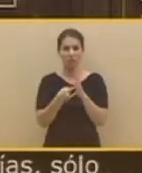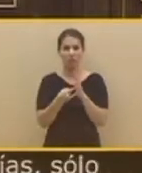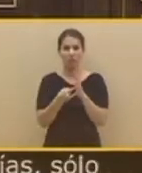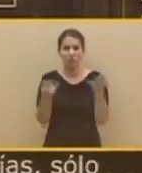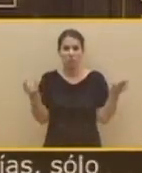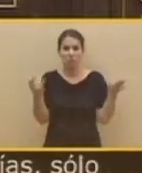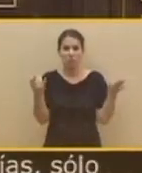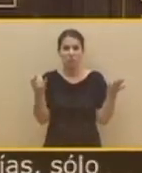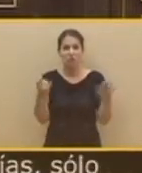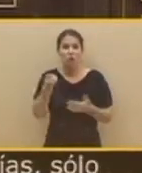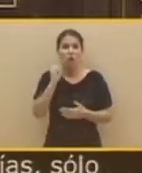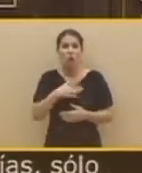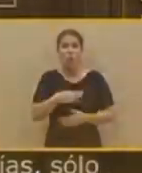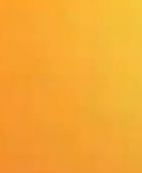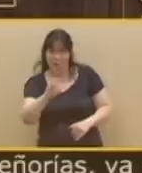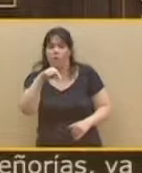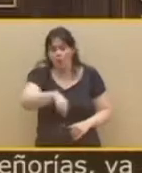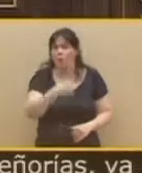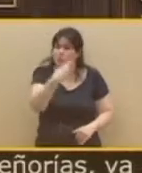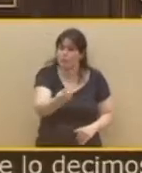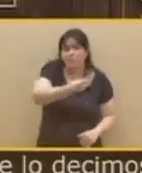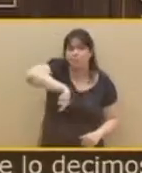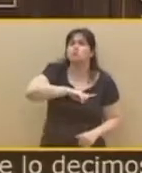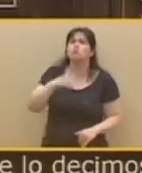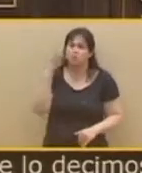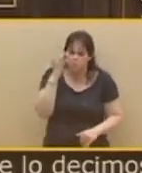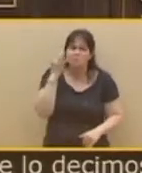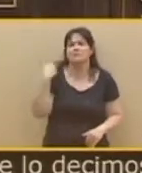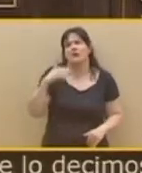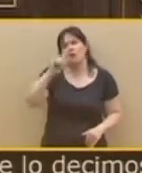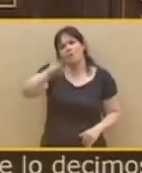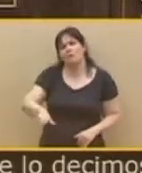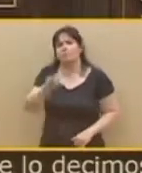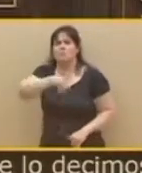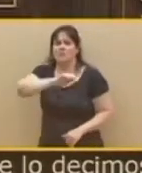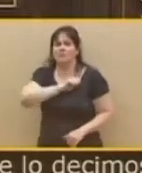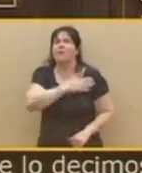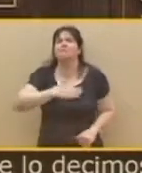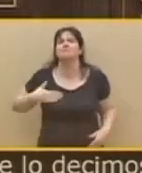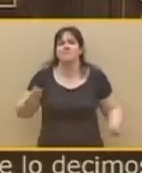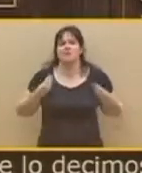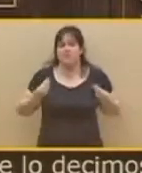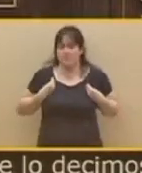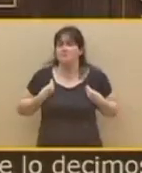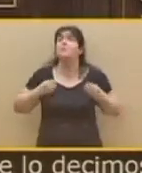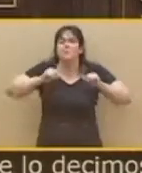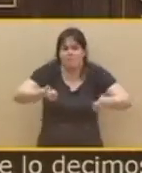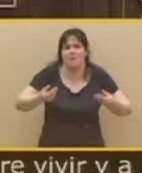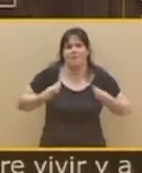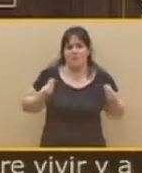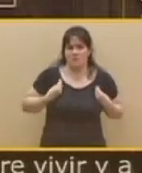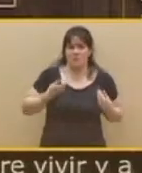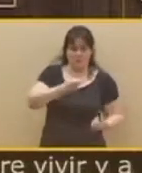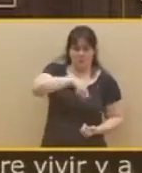proyecto de Cataluña sin España. Ya hay un español que quiere vivir y a vivir en pieza entre una España que muere